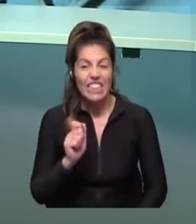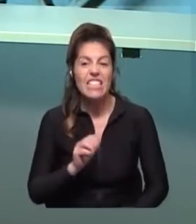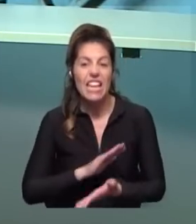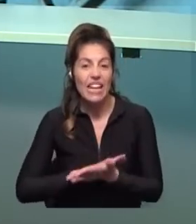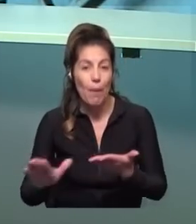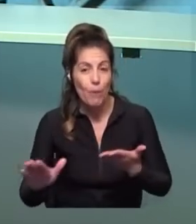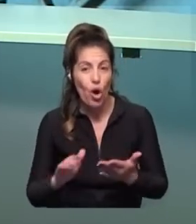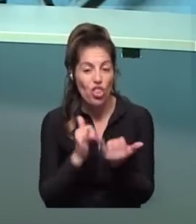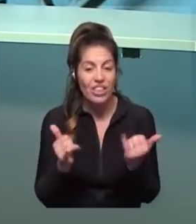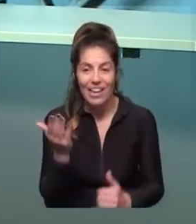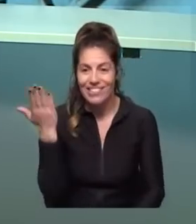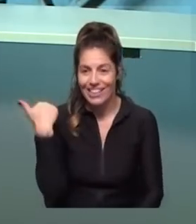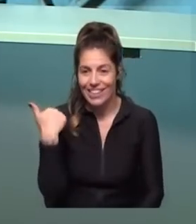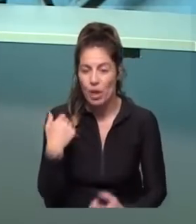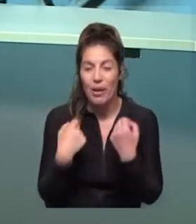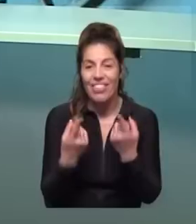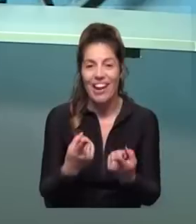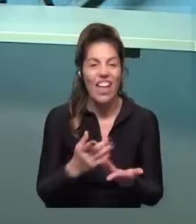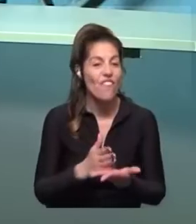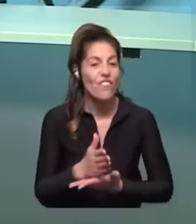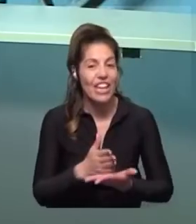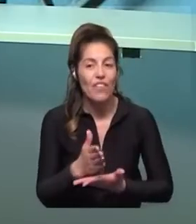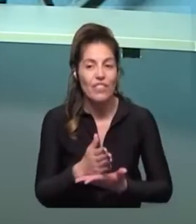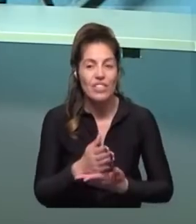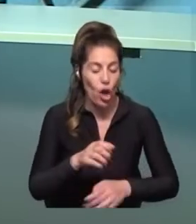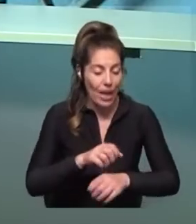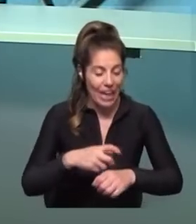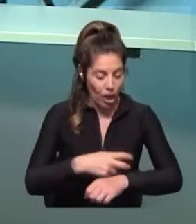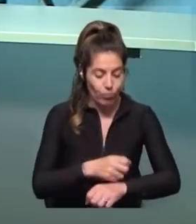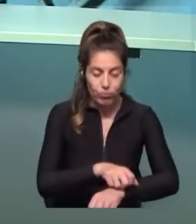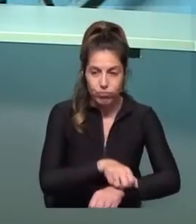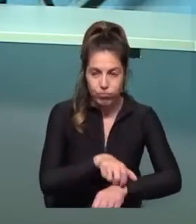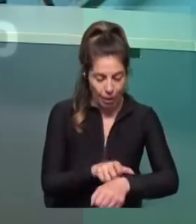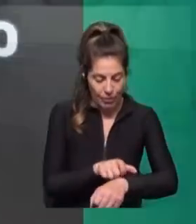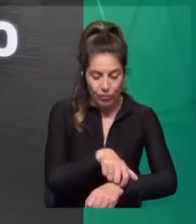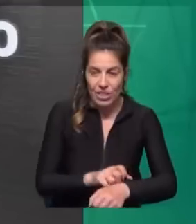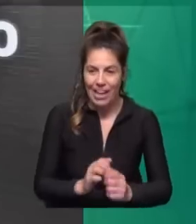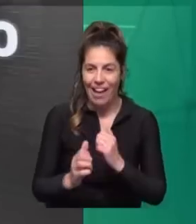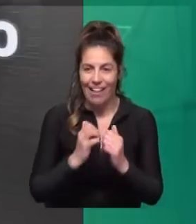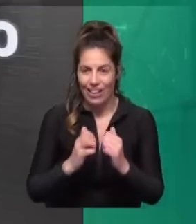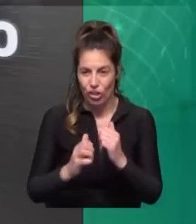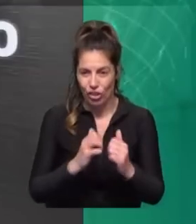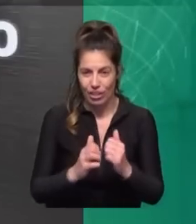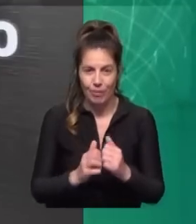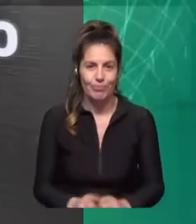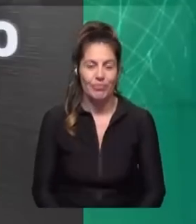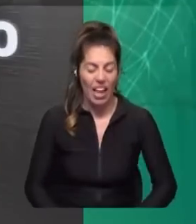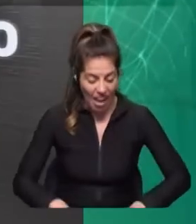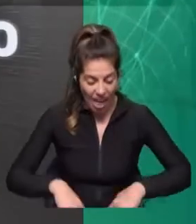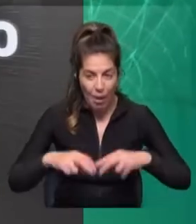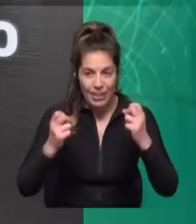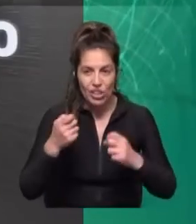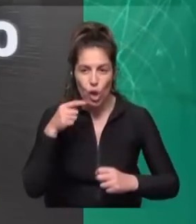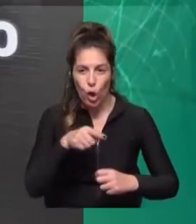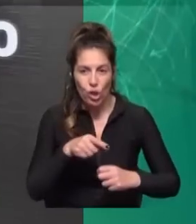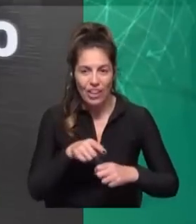días atrás tras obtener el beneficio y romper la tobillera electrónica la investigación contra